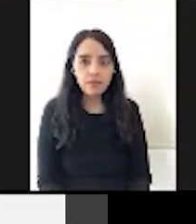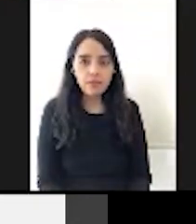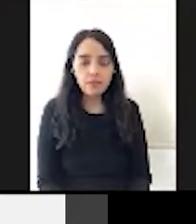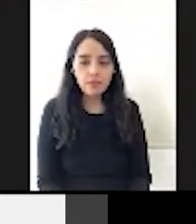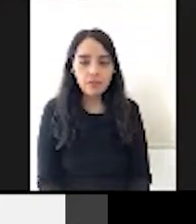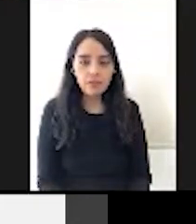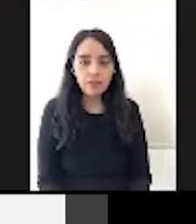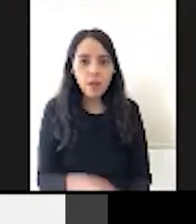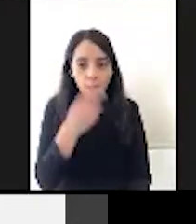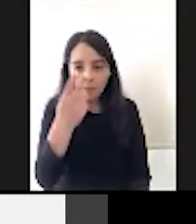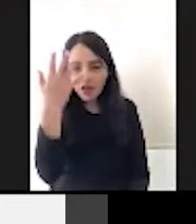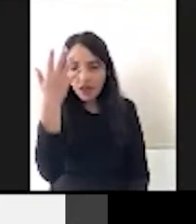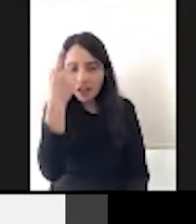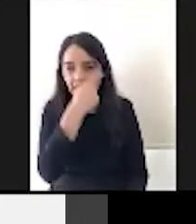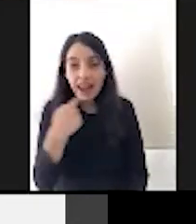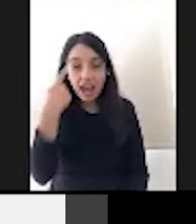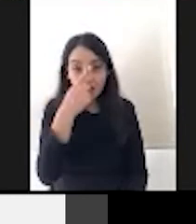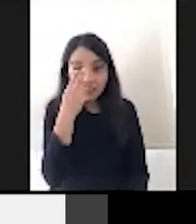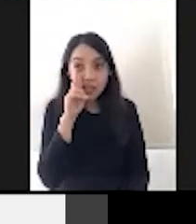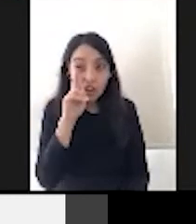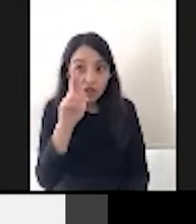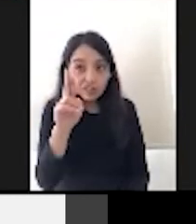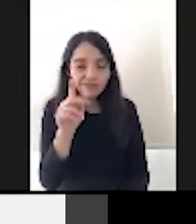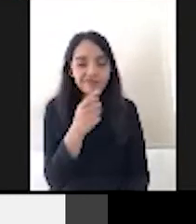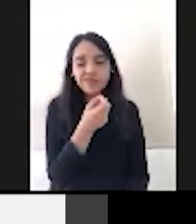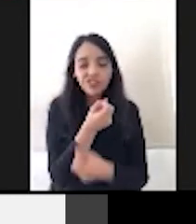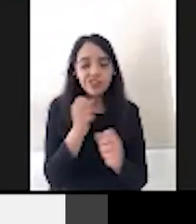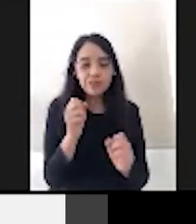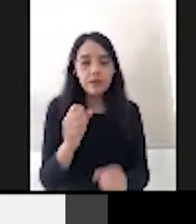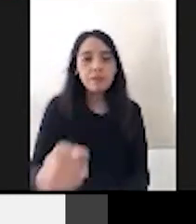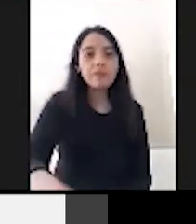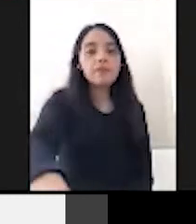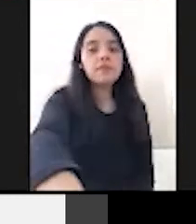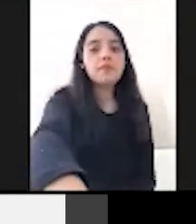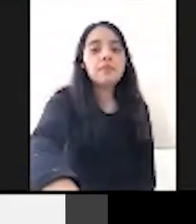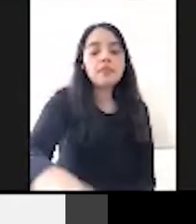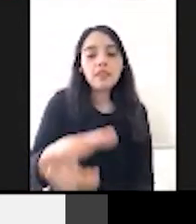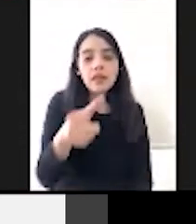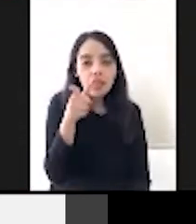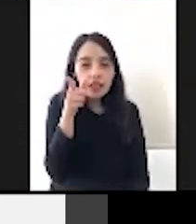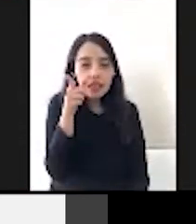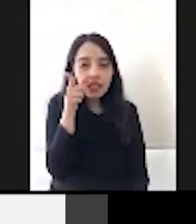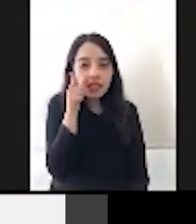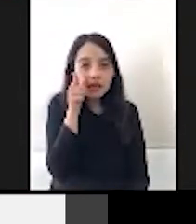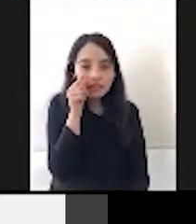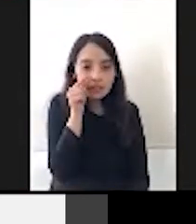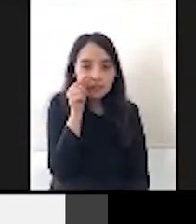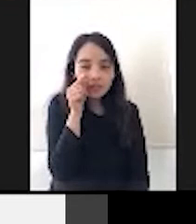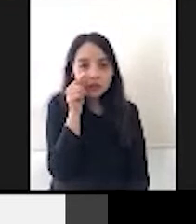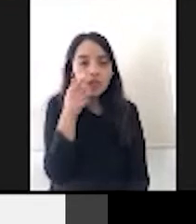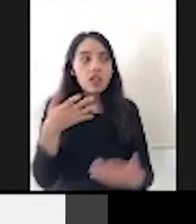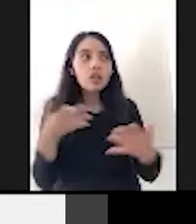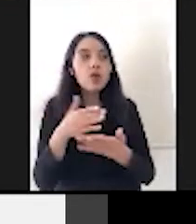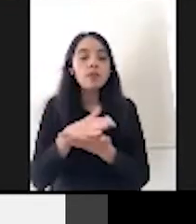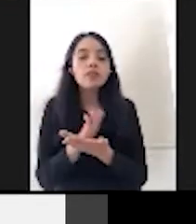rostro ahí sería imposible, por ejemplo. Entonces, el déficit visual y cómo se establece una estrategia de rehabilitación depende